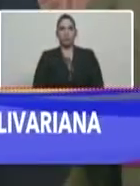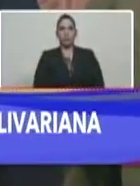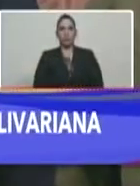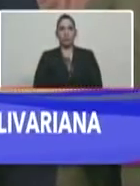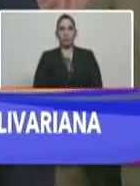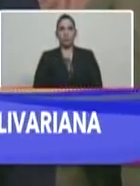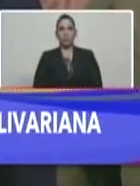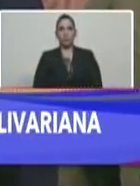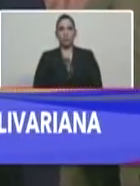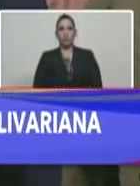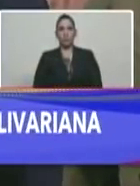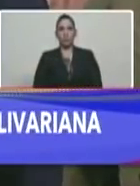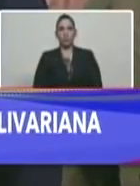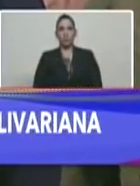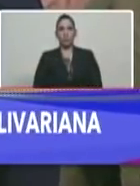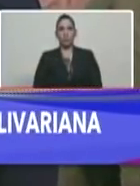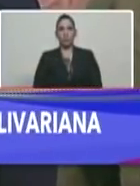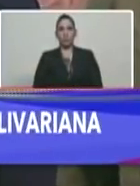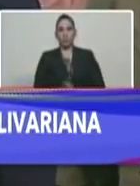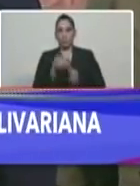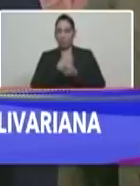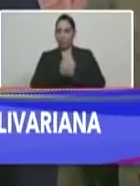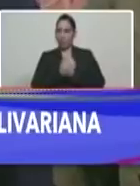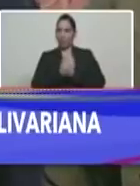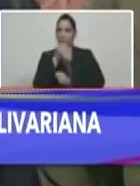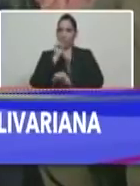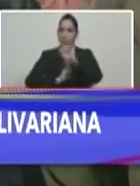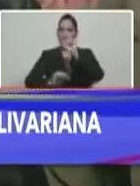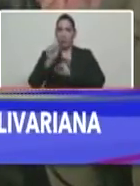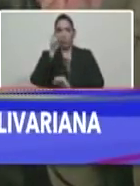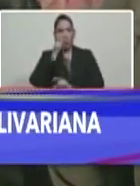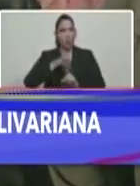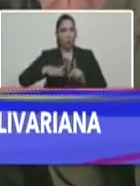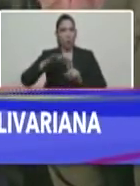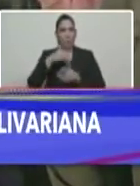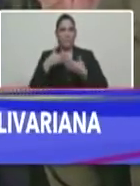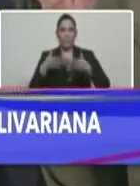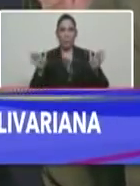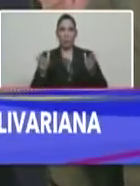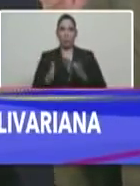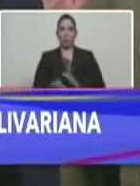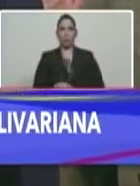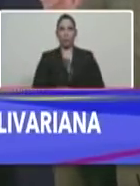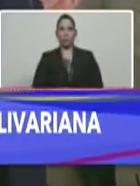querida defensora pública, defensor del pueblo,